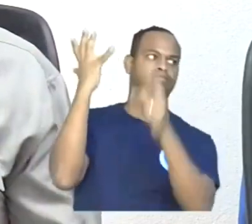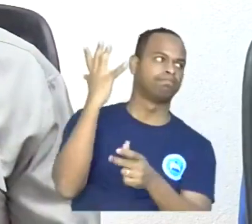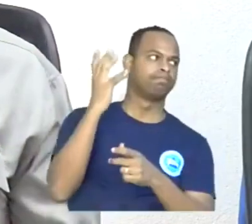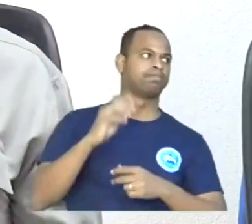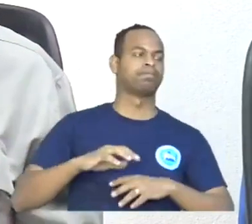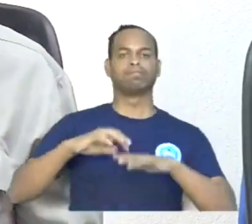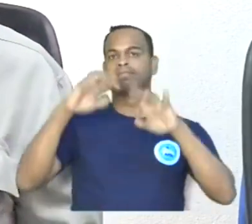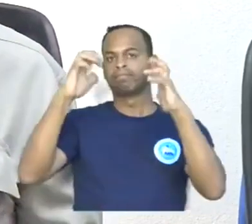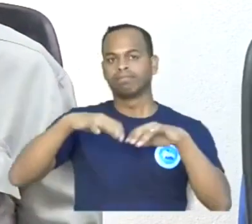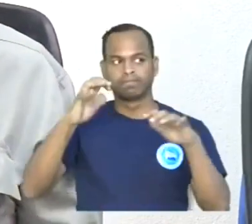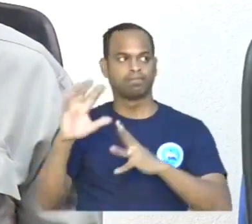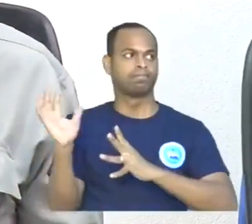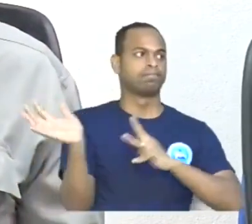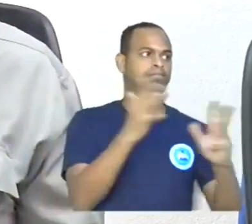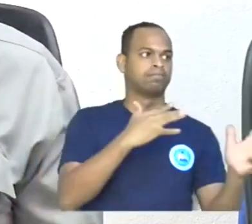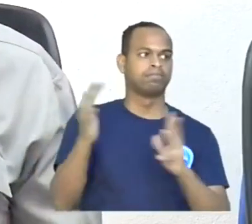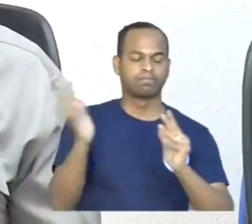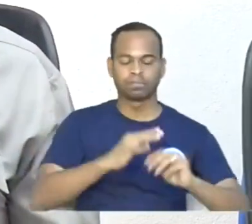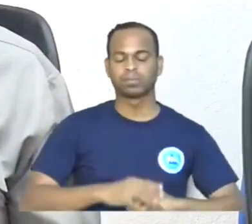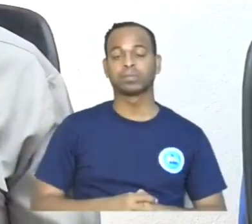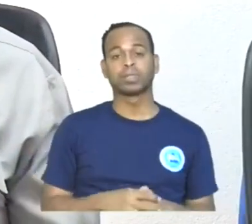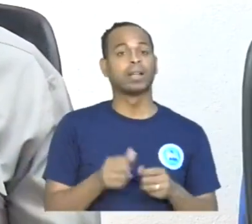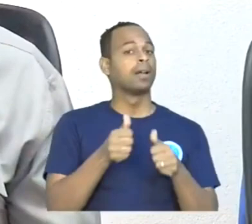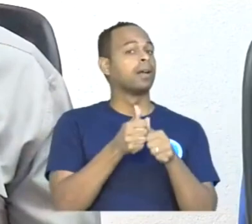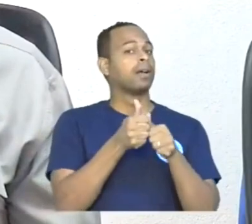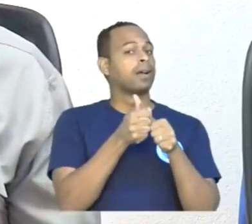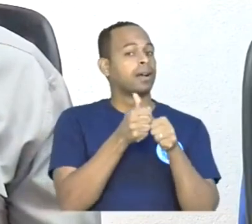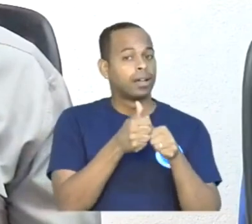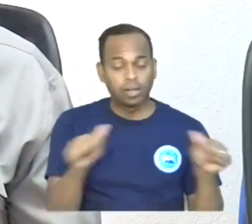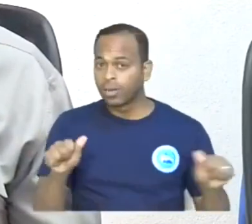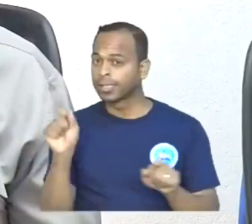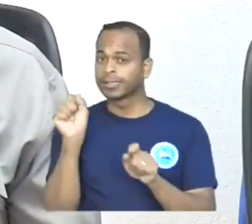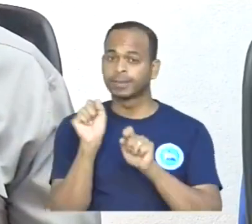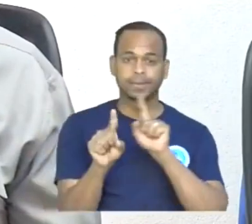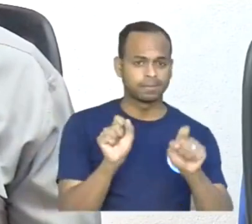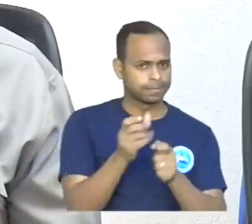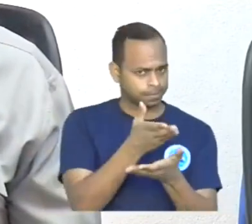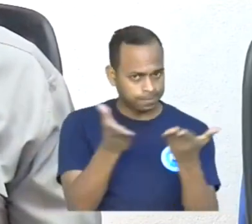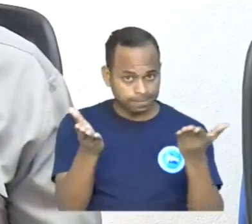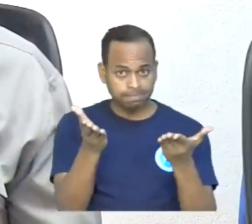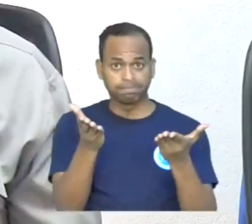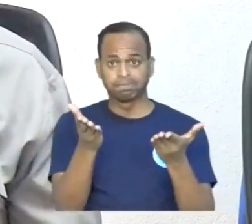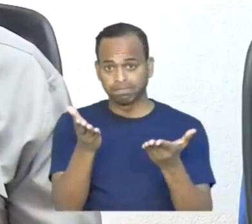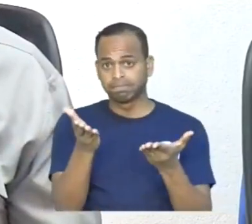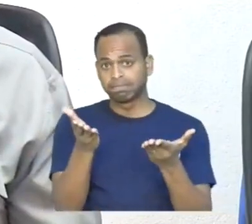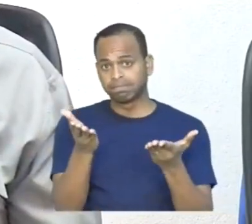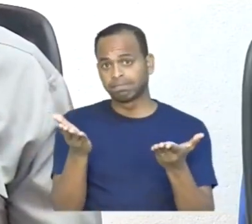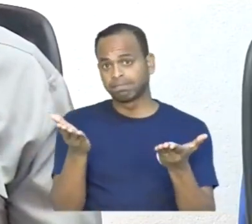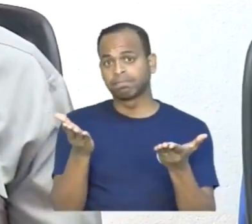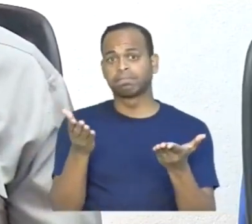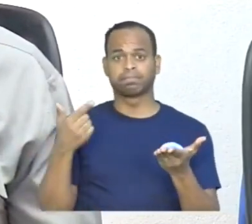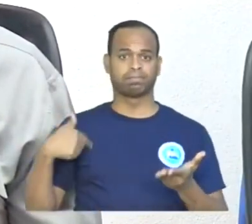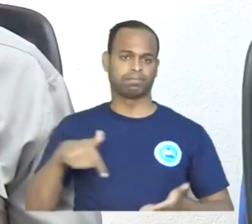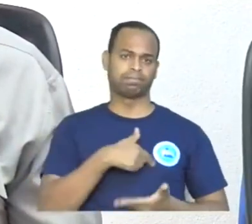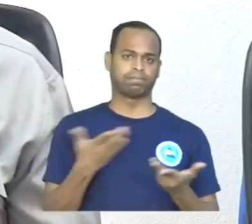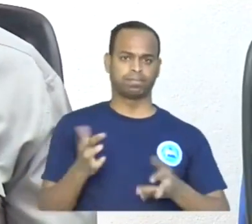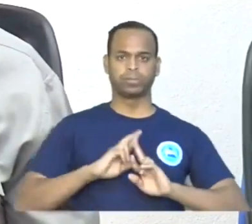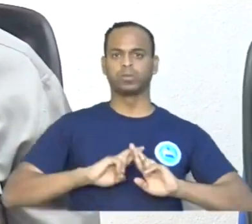y las ráfagas de viento. Entonces, cualquier pregunta que tengan ustedes, estamos